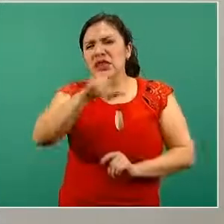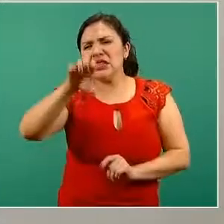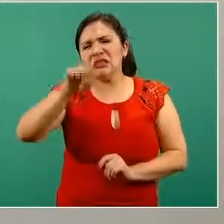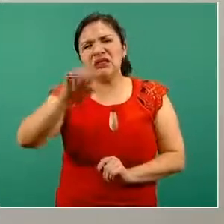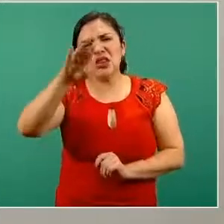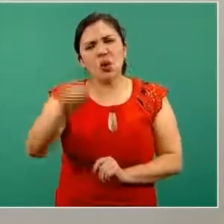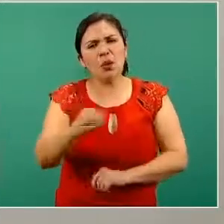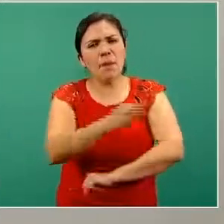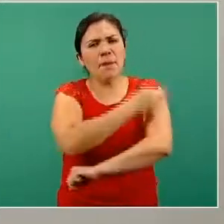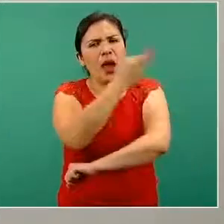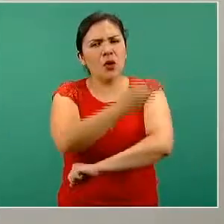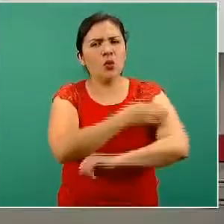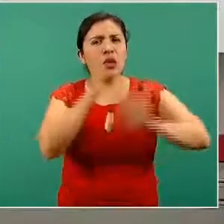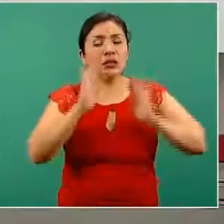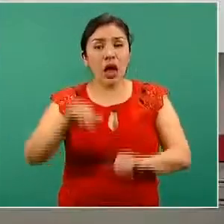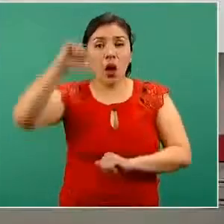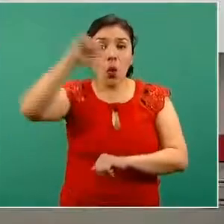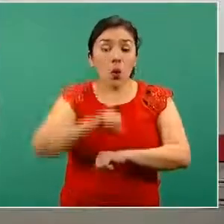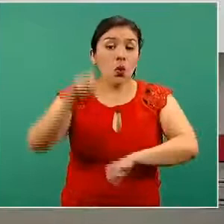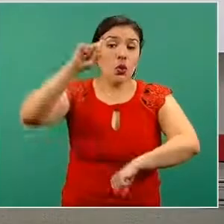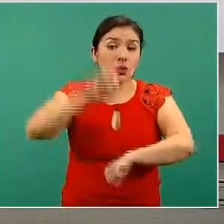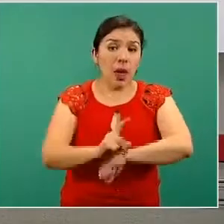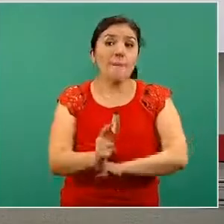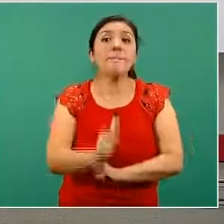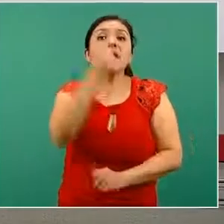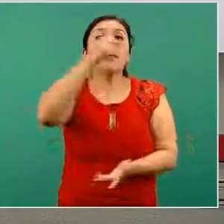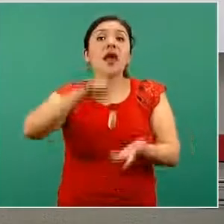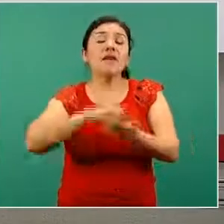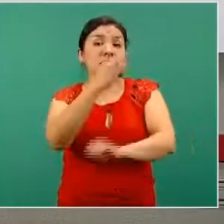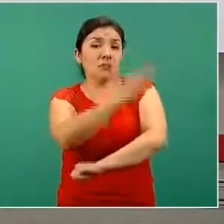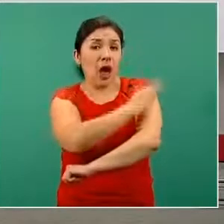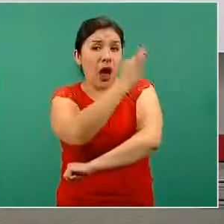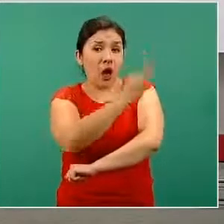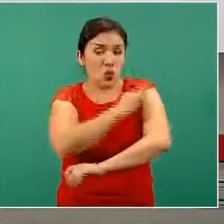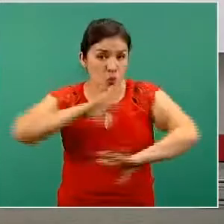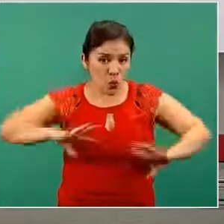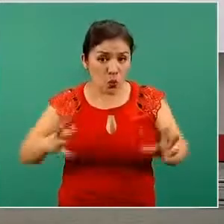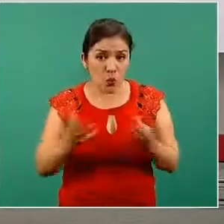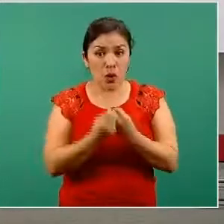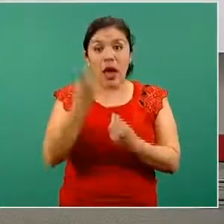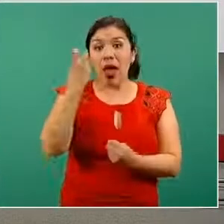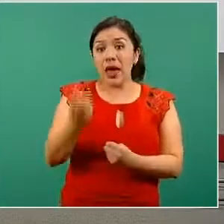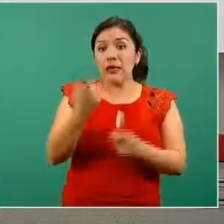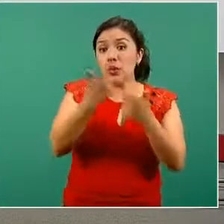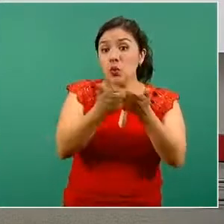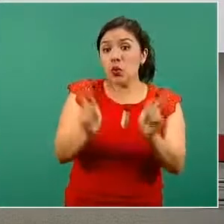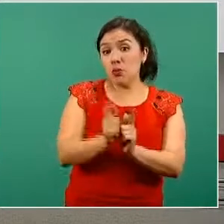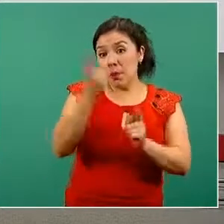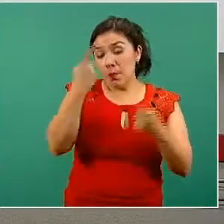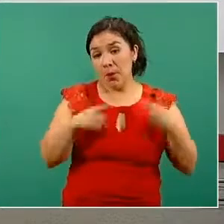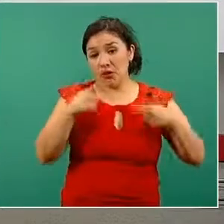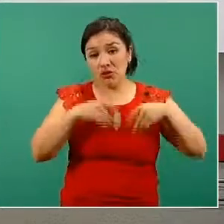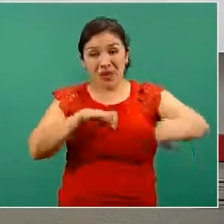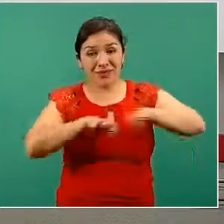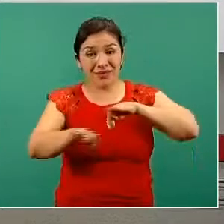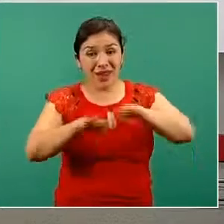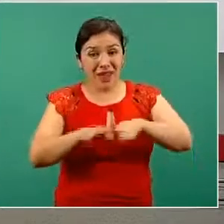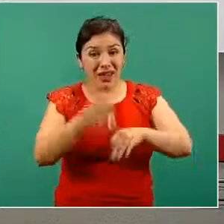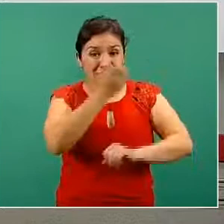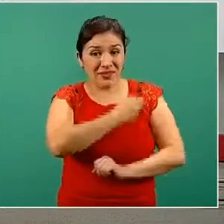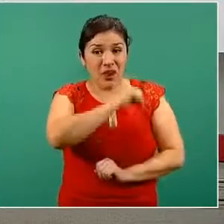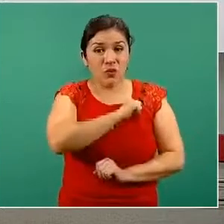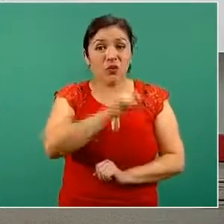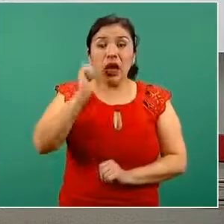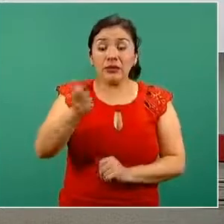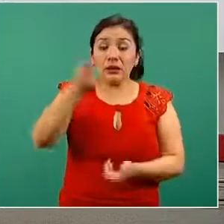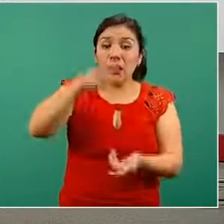828.769 dosis las que al día de hoy primeras dosis se han aplicado, y de este grupo de trabajadores de la salud el